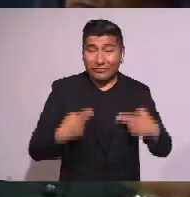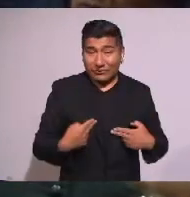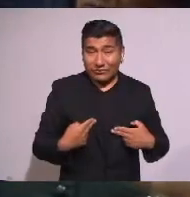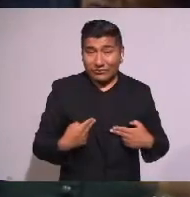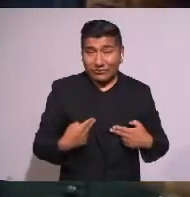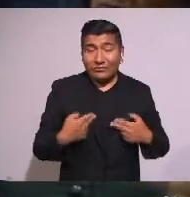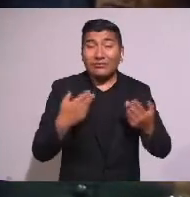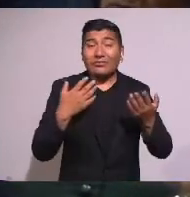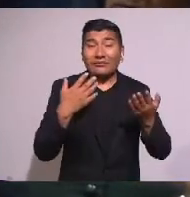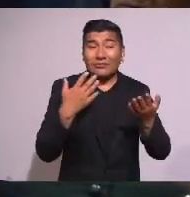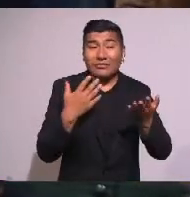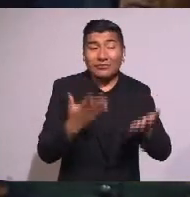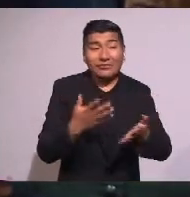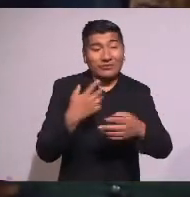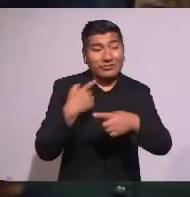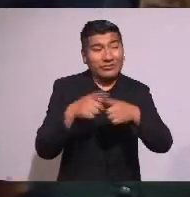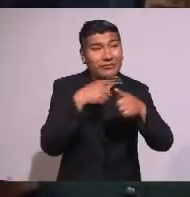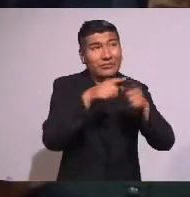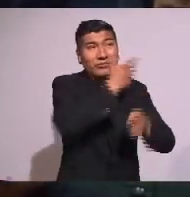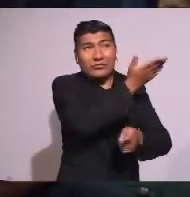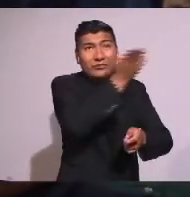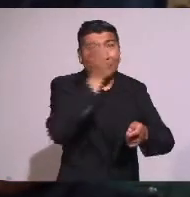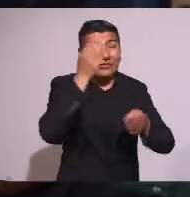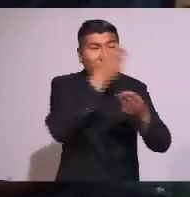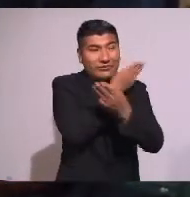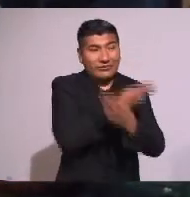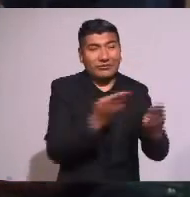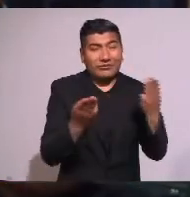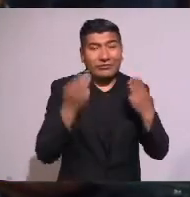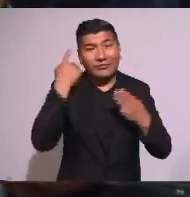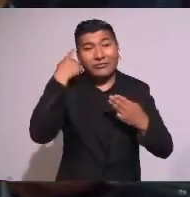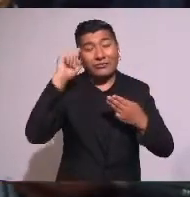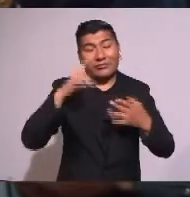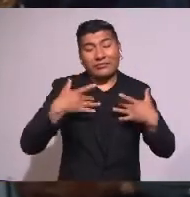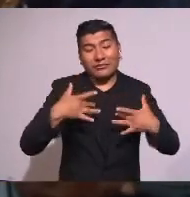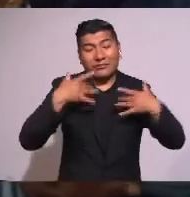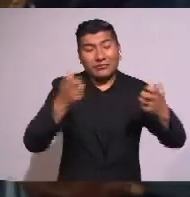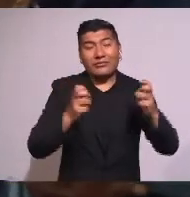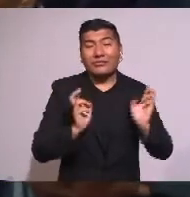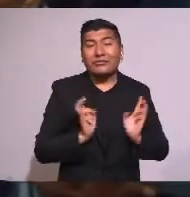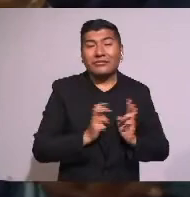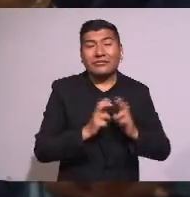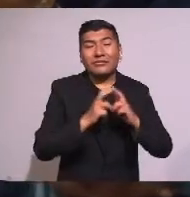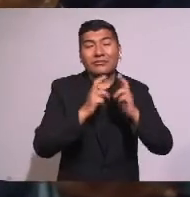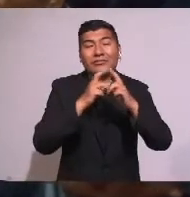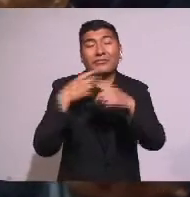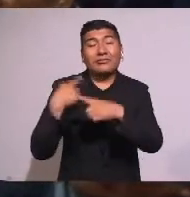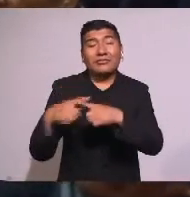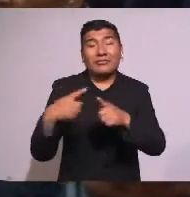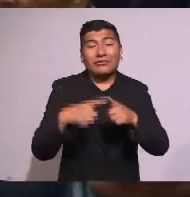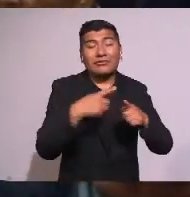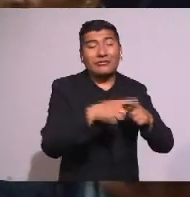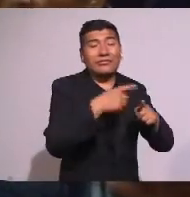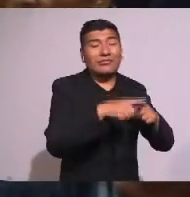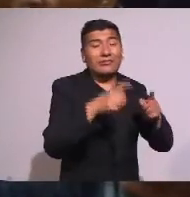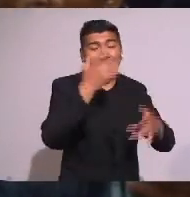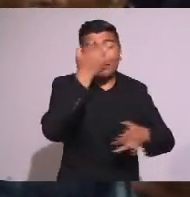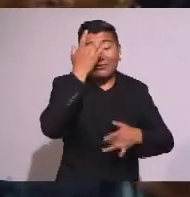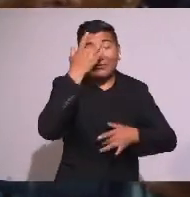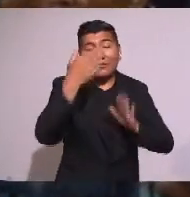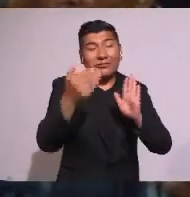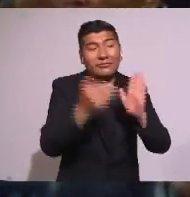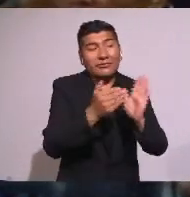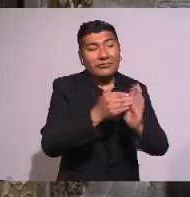que cuente con los medios adecuados para hacer frente al cáncer y a tantas enfermedades que afligen a